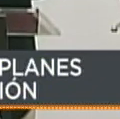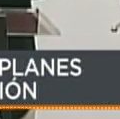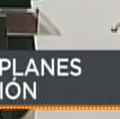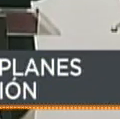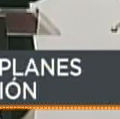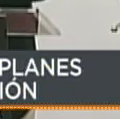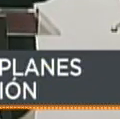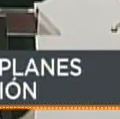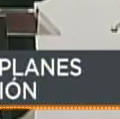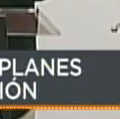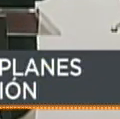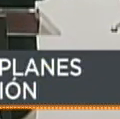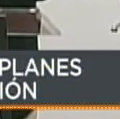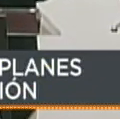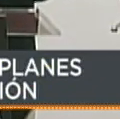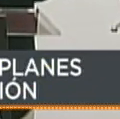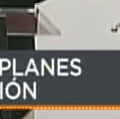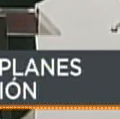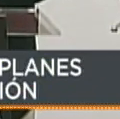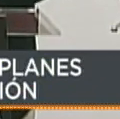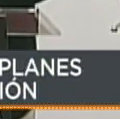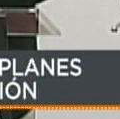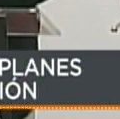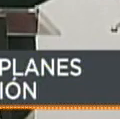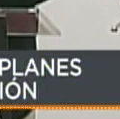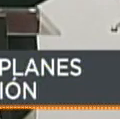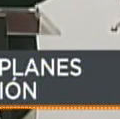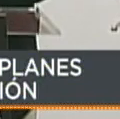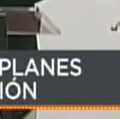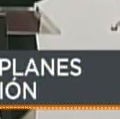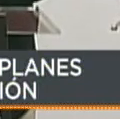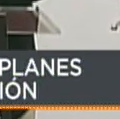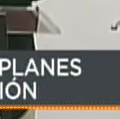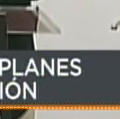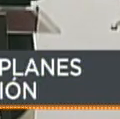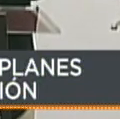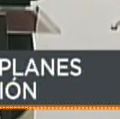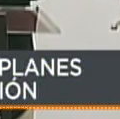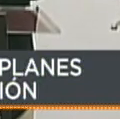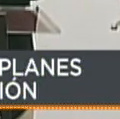electoral. Esa es nuestra ruta democrática, constitucional.